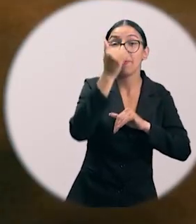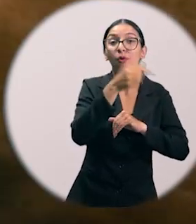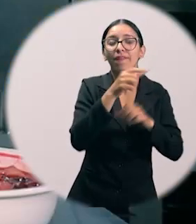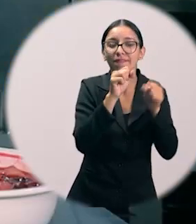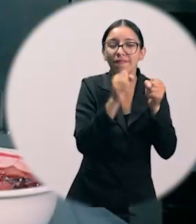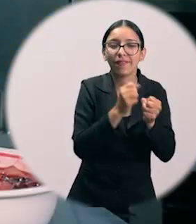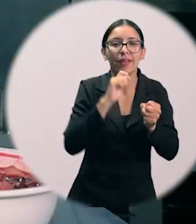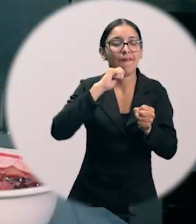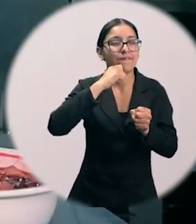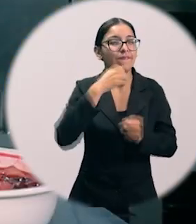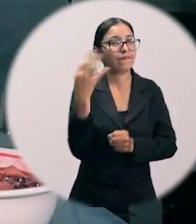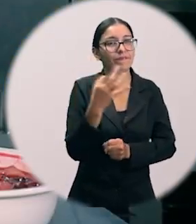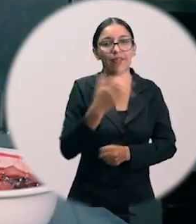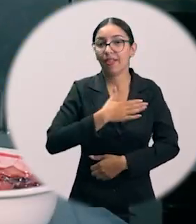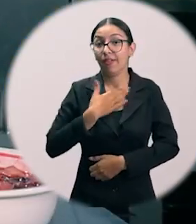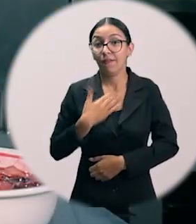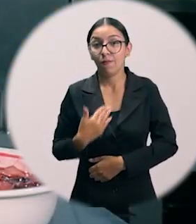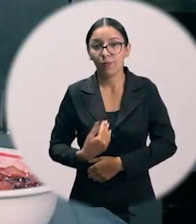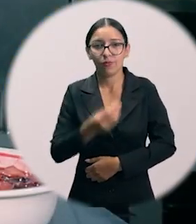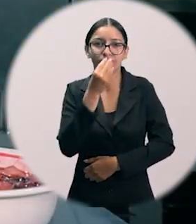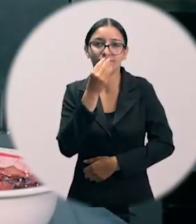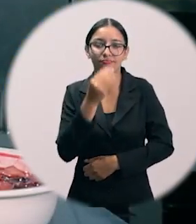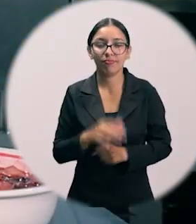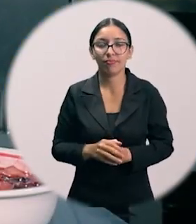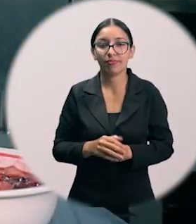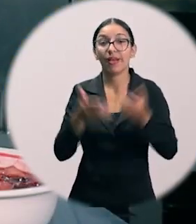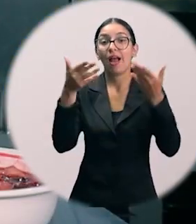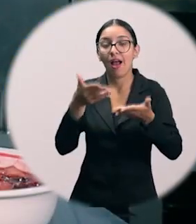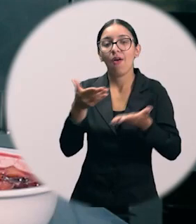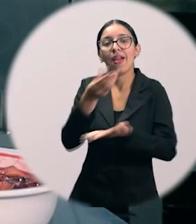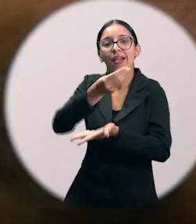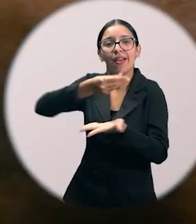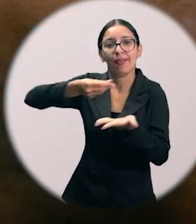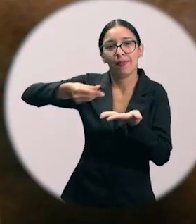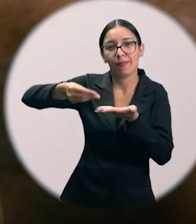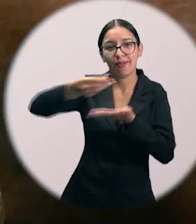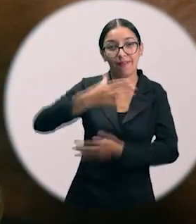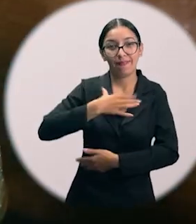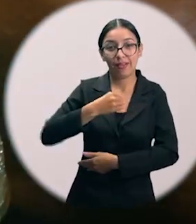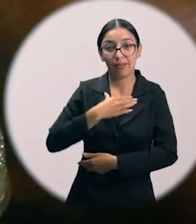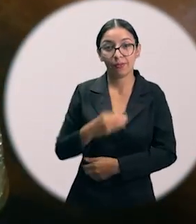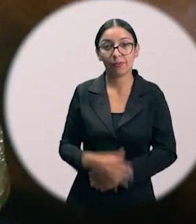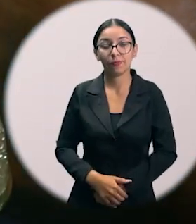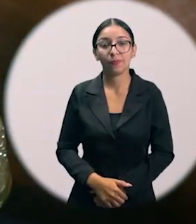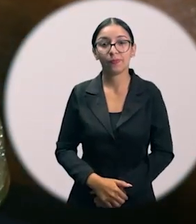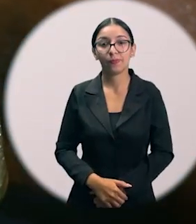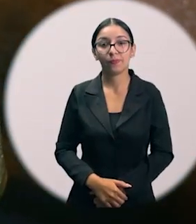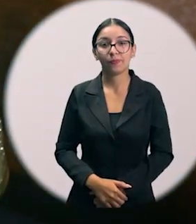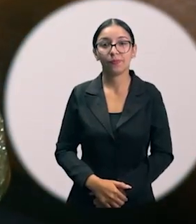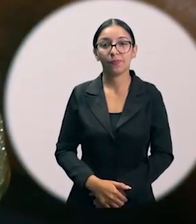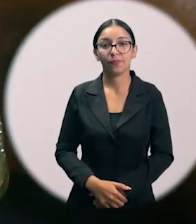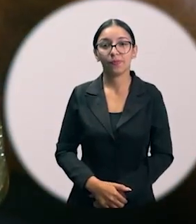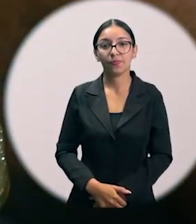fresquito para poder disfrutar. Ahora sí le agregamos la crema. Que va de boca en boca, soy del